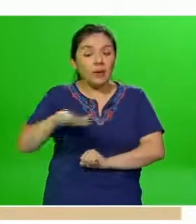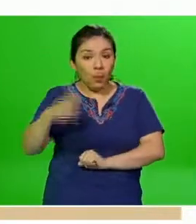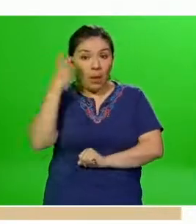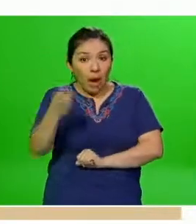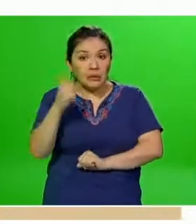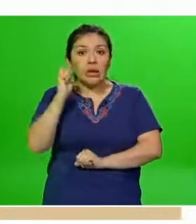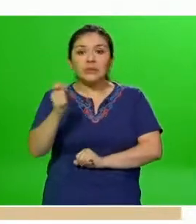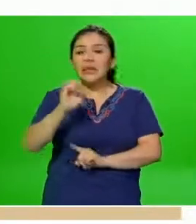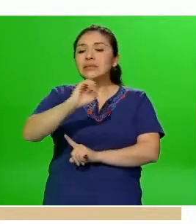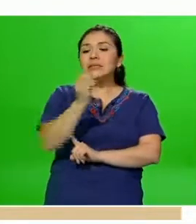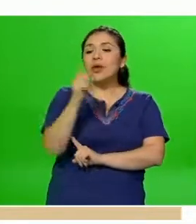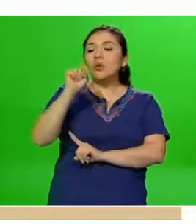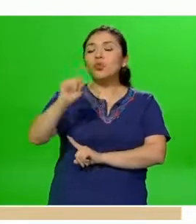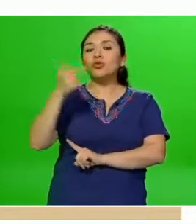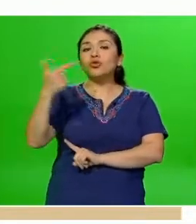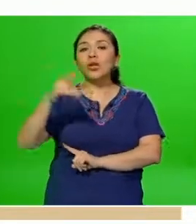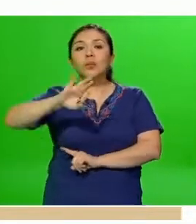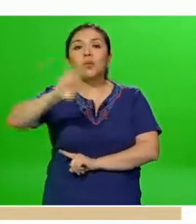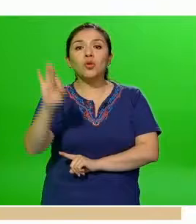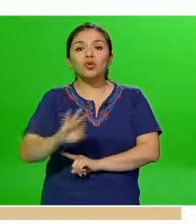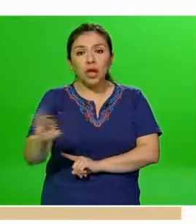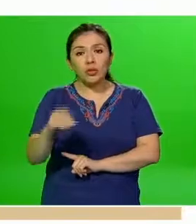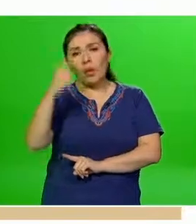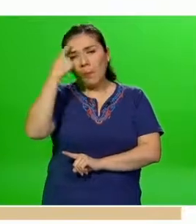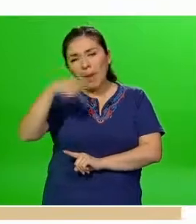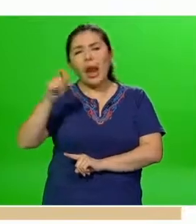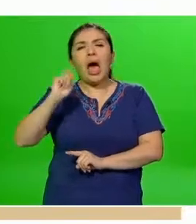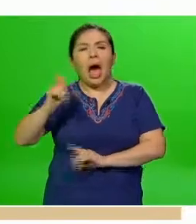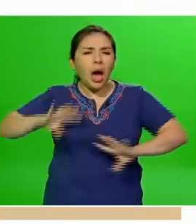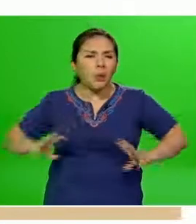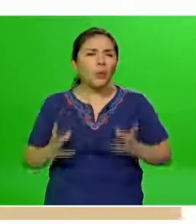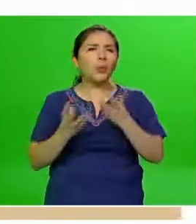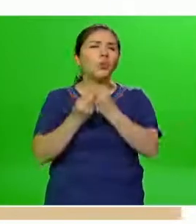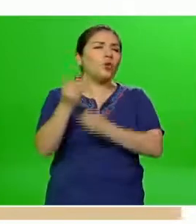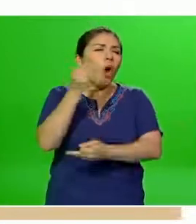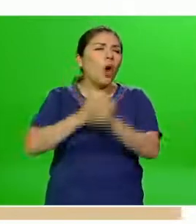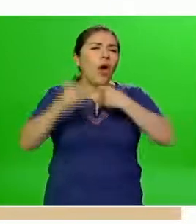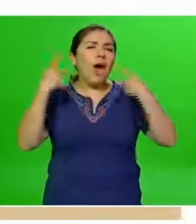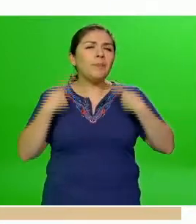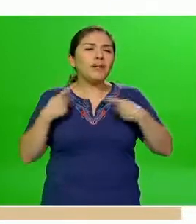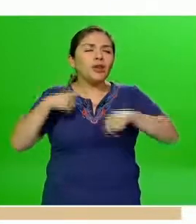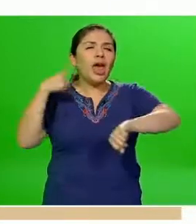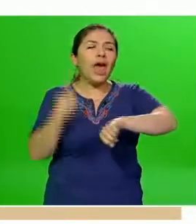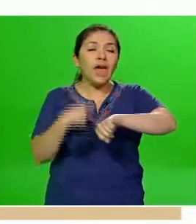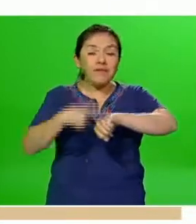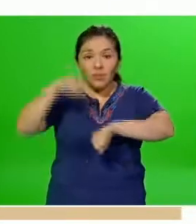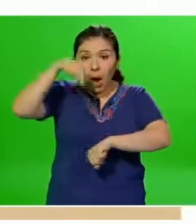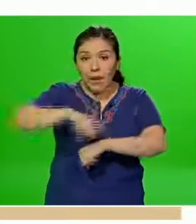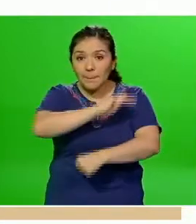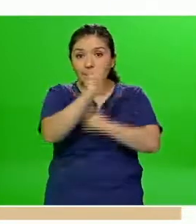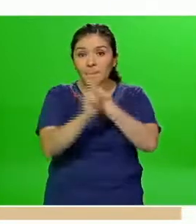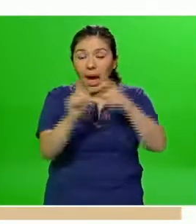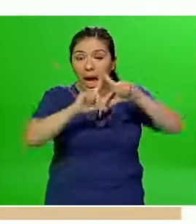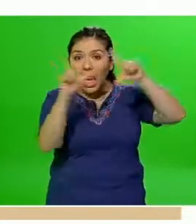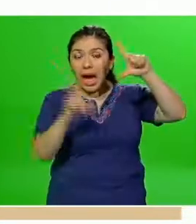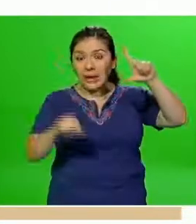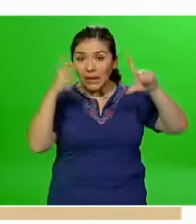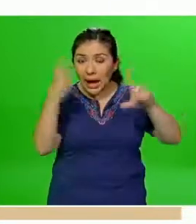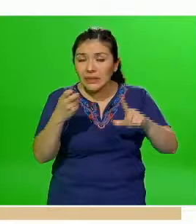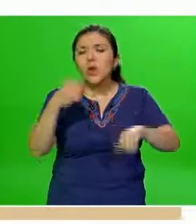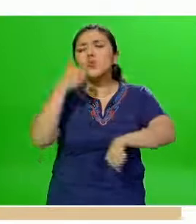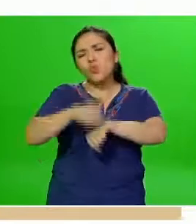un 0.7% de toda la epidemia. Entonces, en nuestro país, esta es una cifra